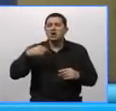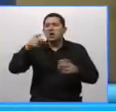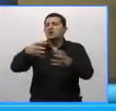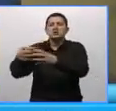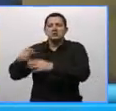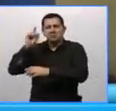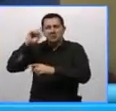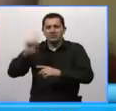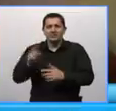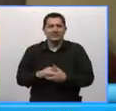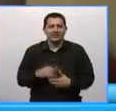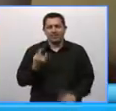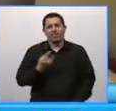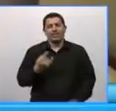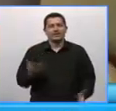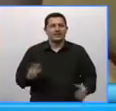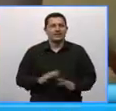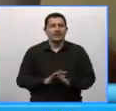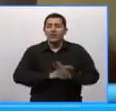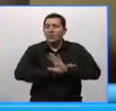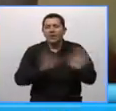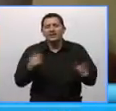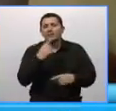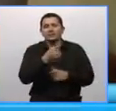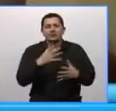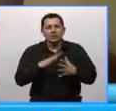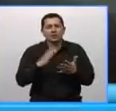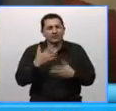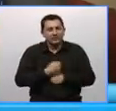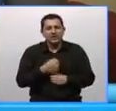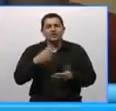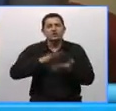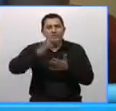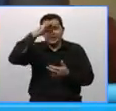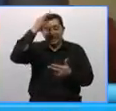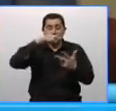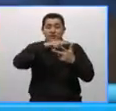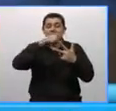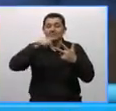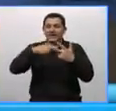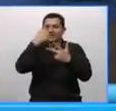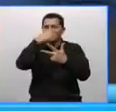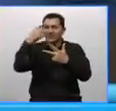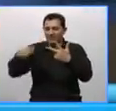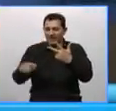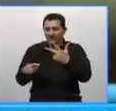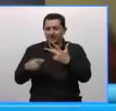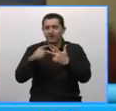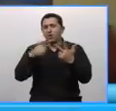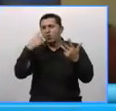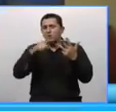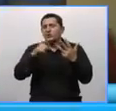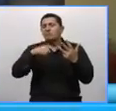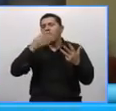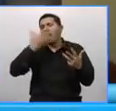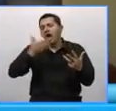equipos. Mentira. Ya está, no te pregunto más de la frustración. Bueno. ¿Me contás de la obra? Hago tres personajes y termino con un monólogo tradicional. Al